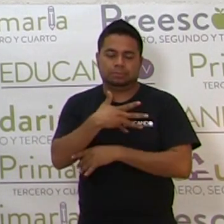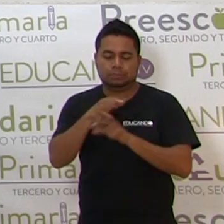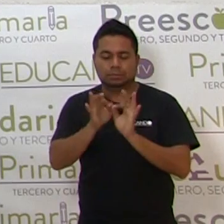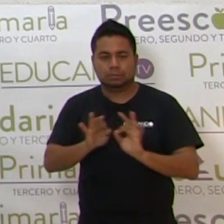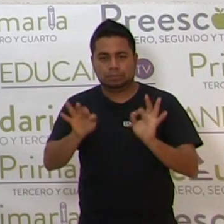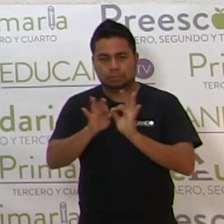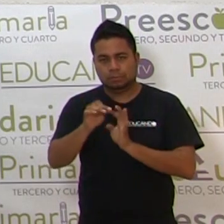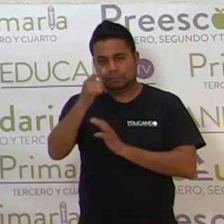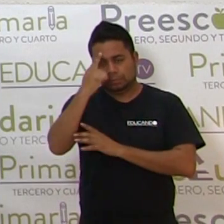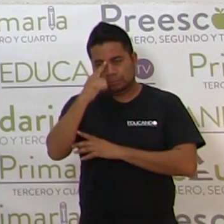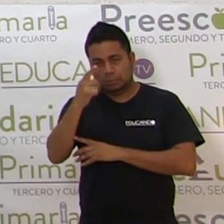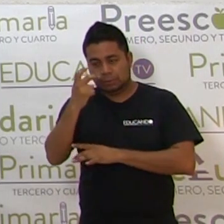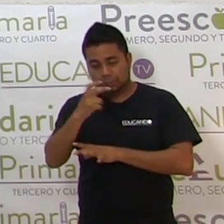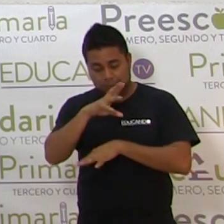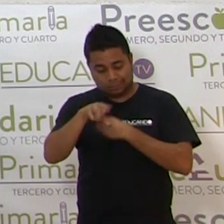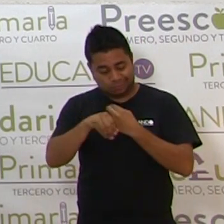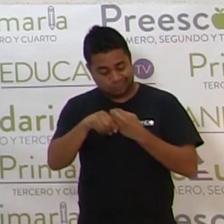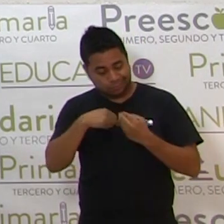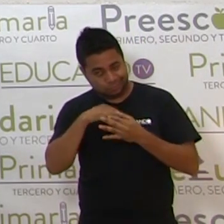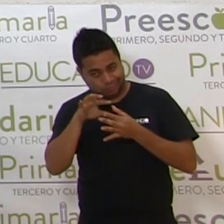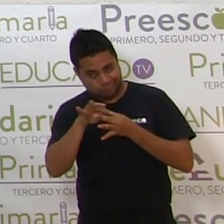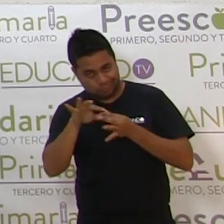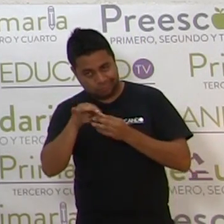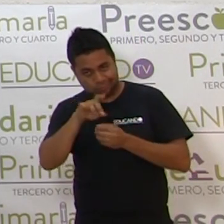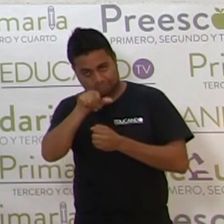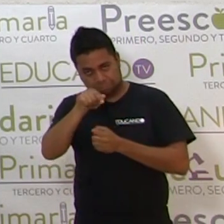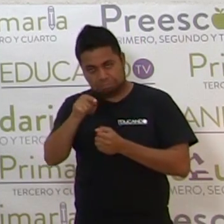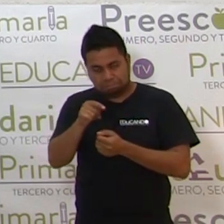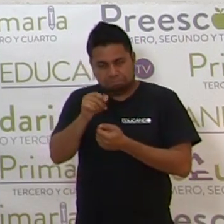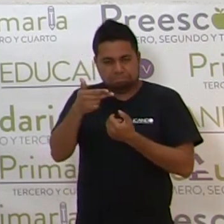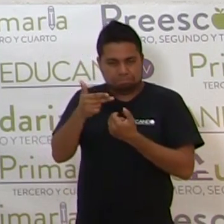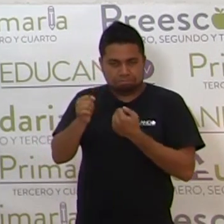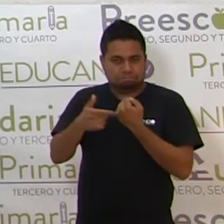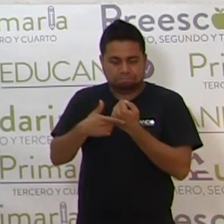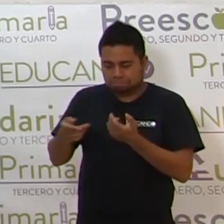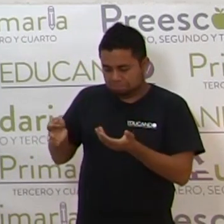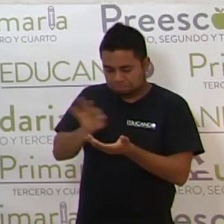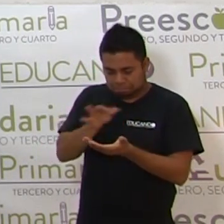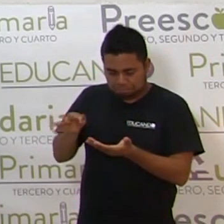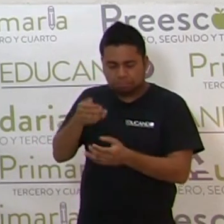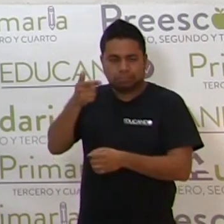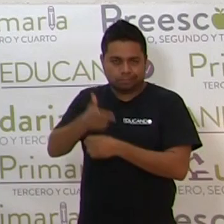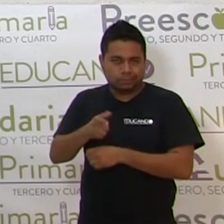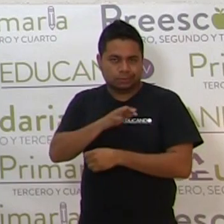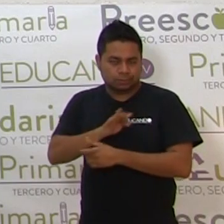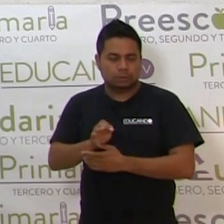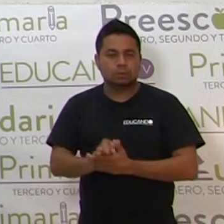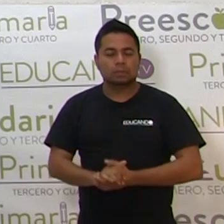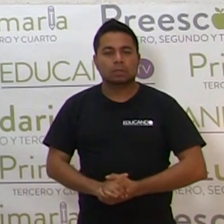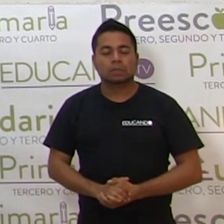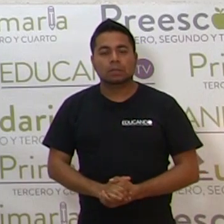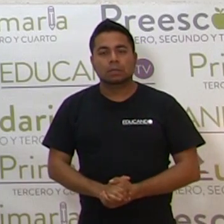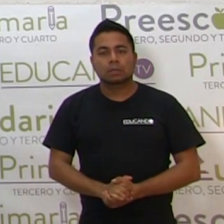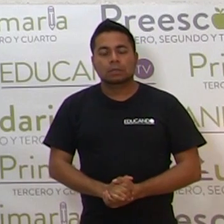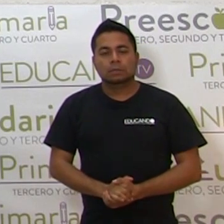que así puedas tener esta información en algún momento que tú la necesites. Vamos a iniciar. Dice,